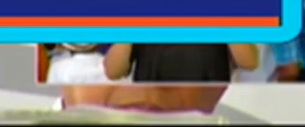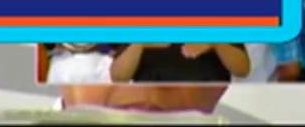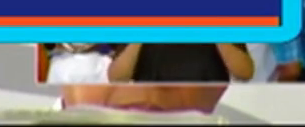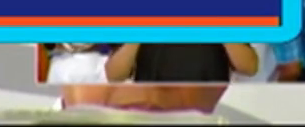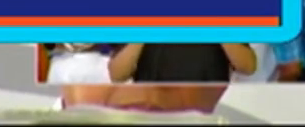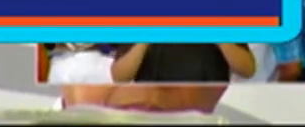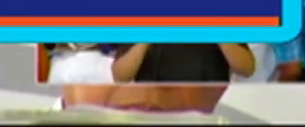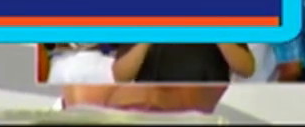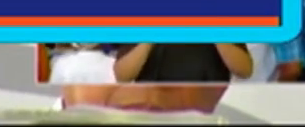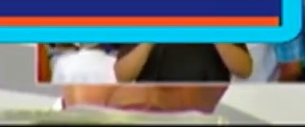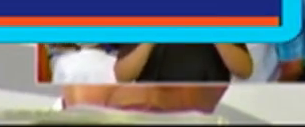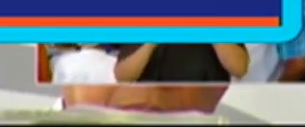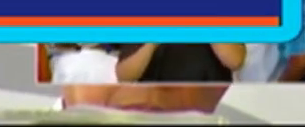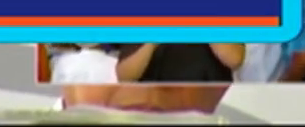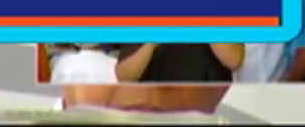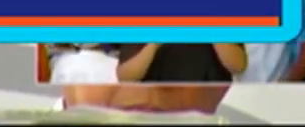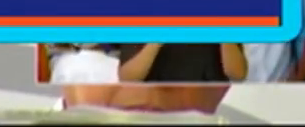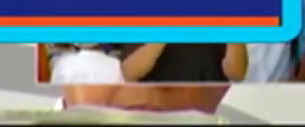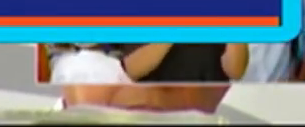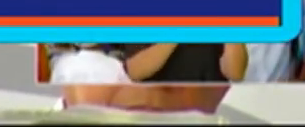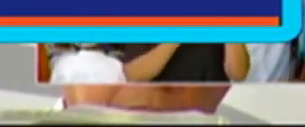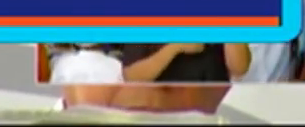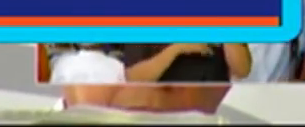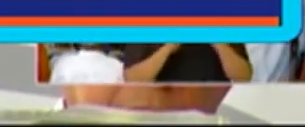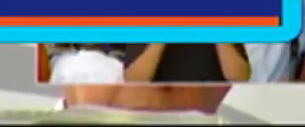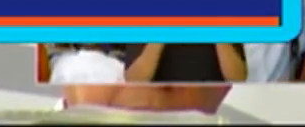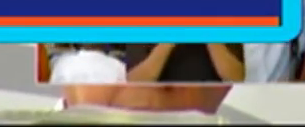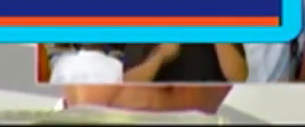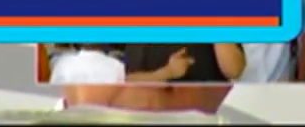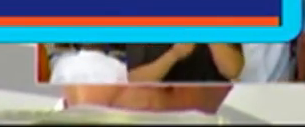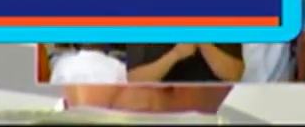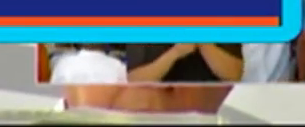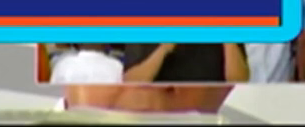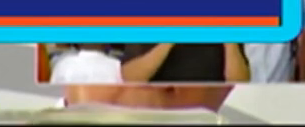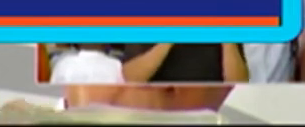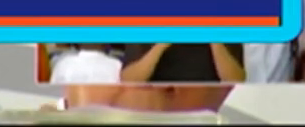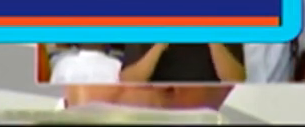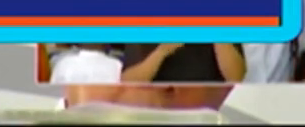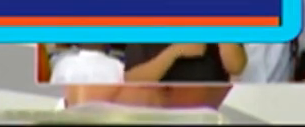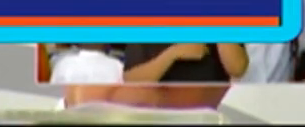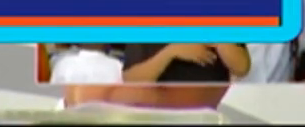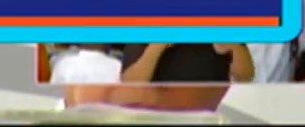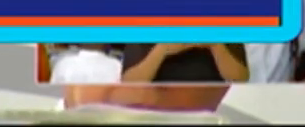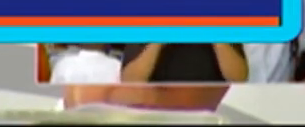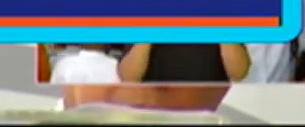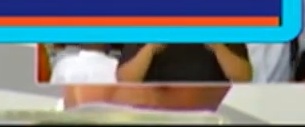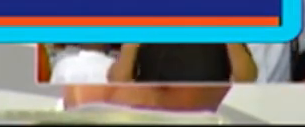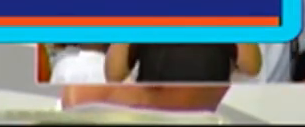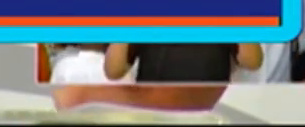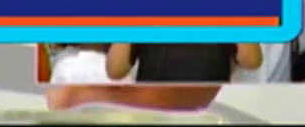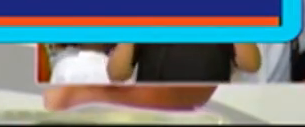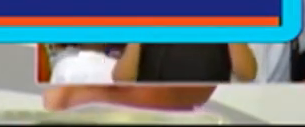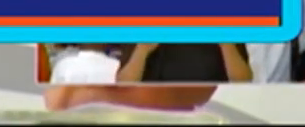educación. Es su compromiso con una sociedad más justa y equitativa, en que todos puedan lograr sus sueños y